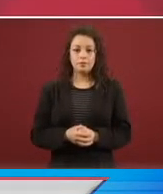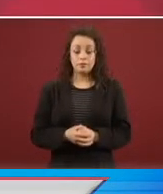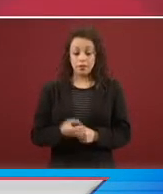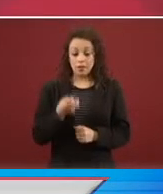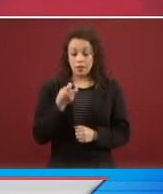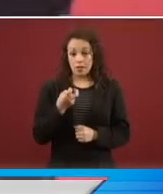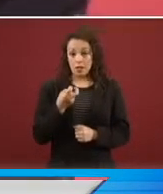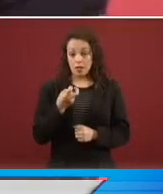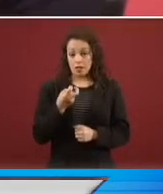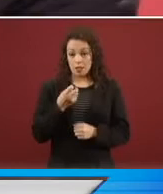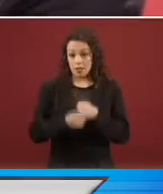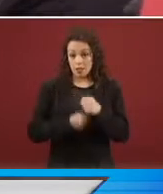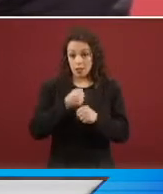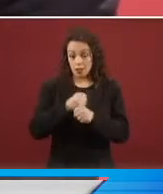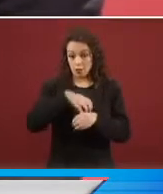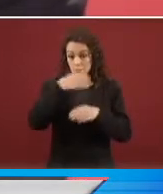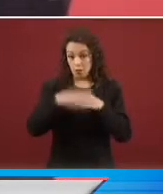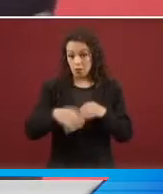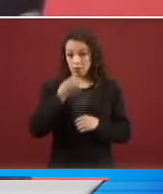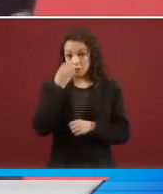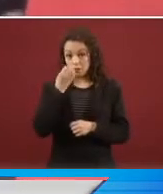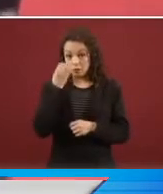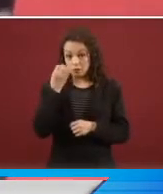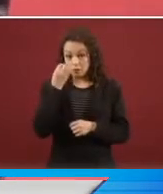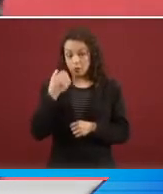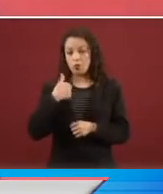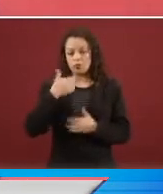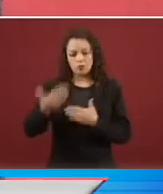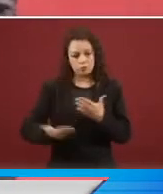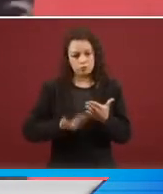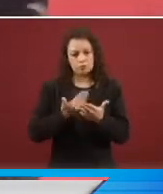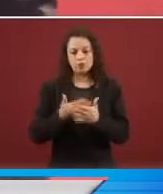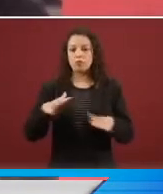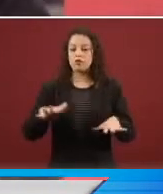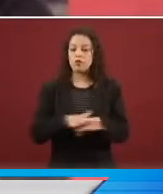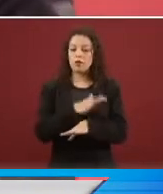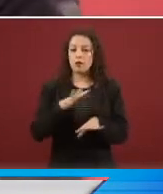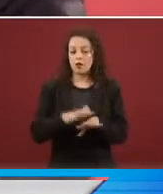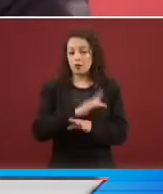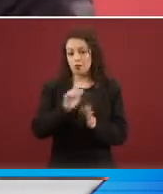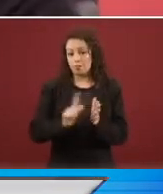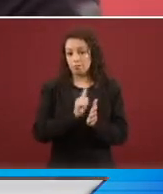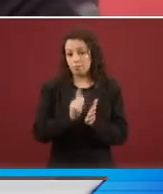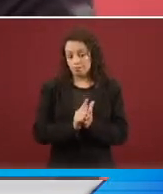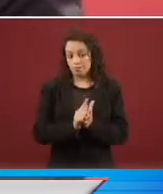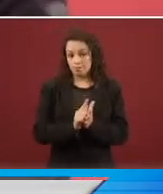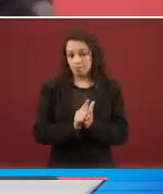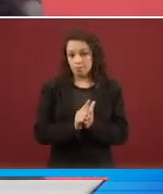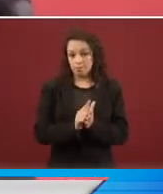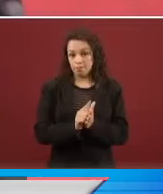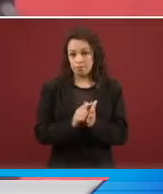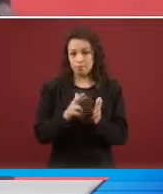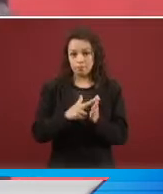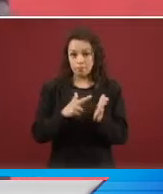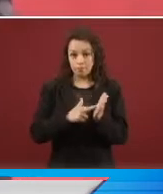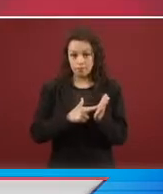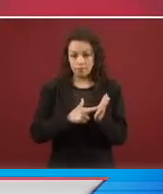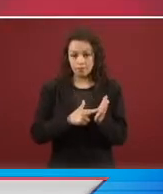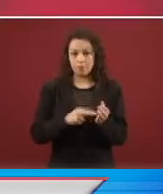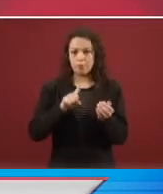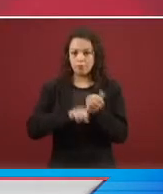un llamado para que no se dejen manipular los agricultores de San Francisco de Conchos y Camargo. El acuerdo con Estados Unidos fue suscrito